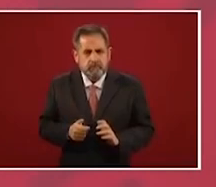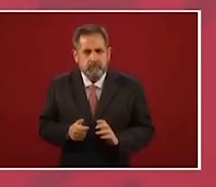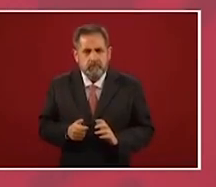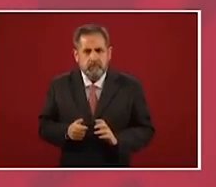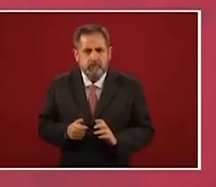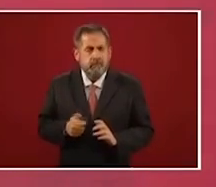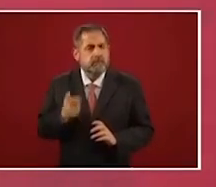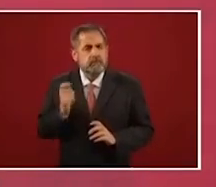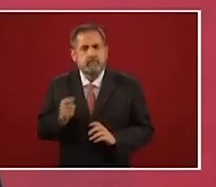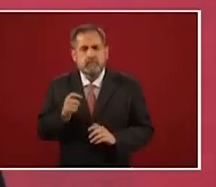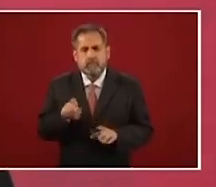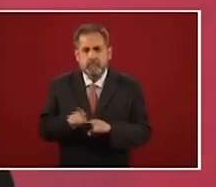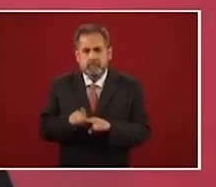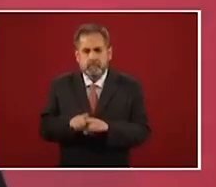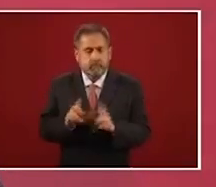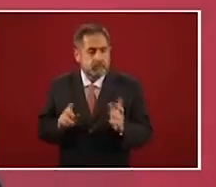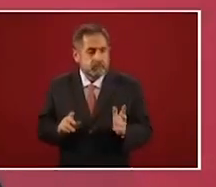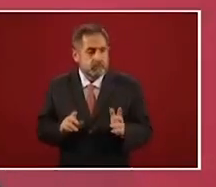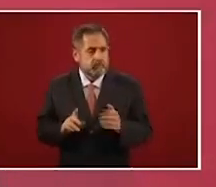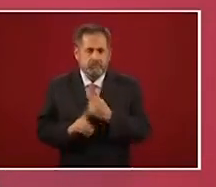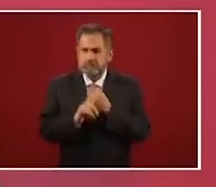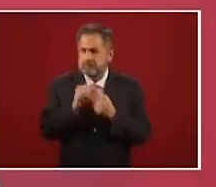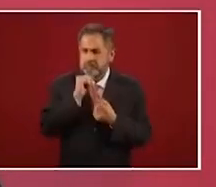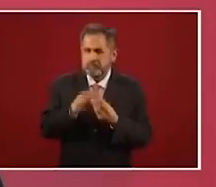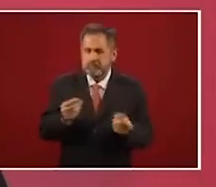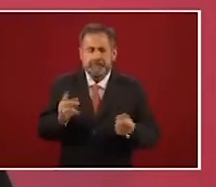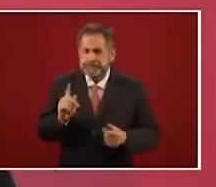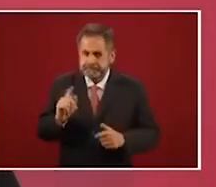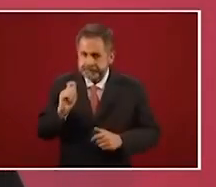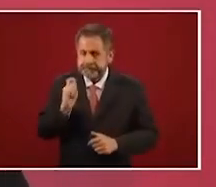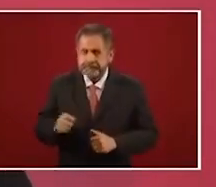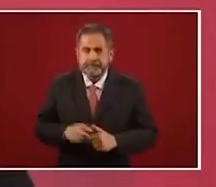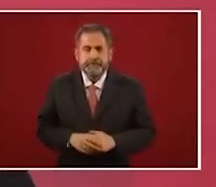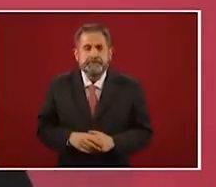32,600 millones de pesos y el problema estaría resuelto, pero no.